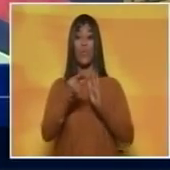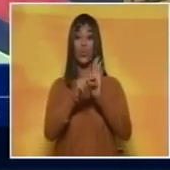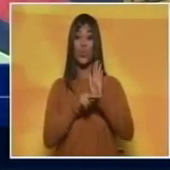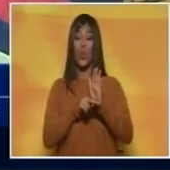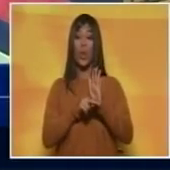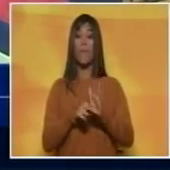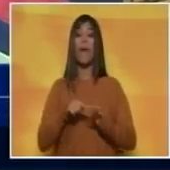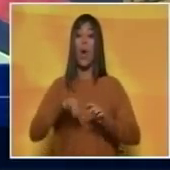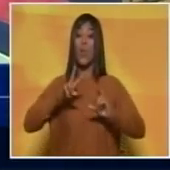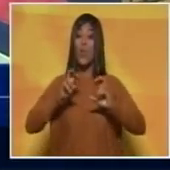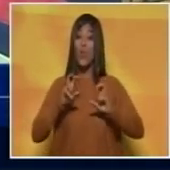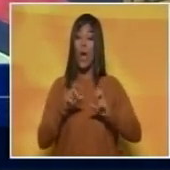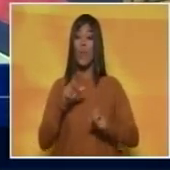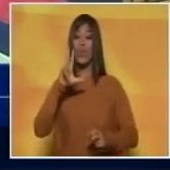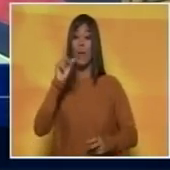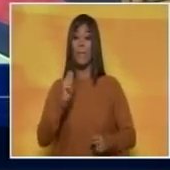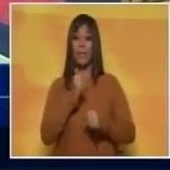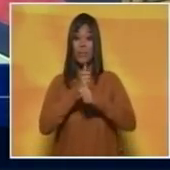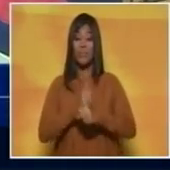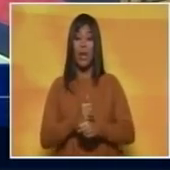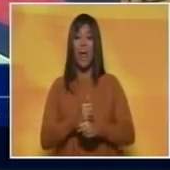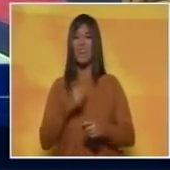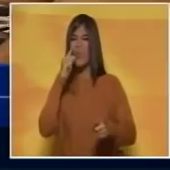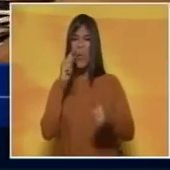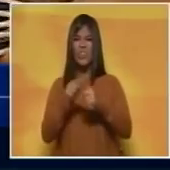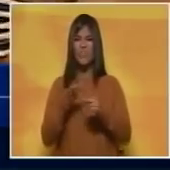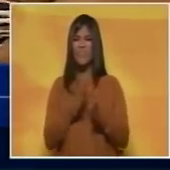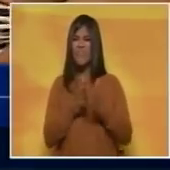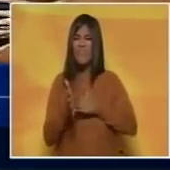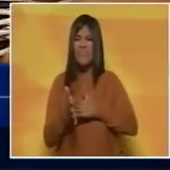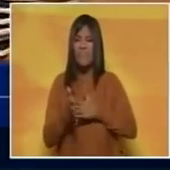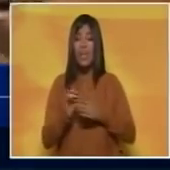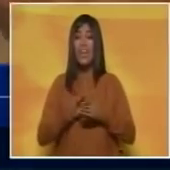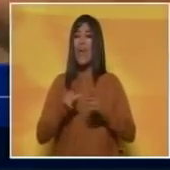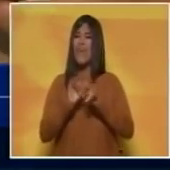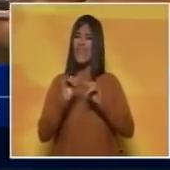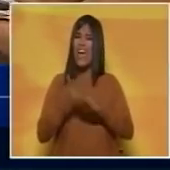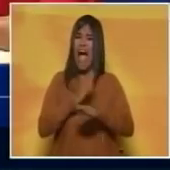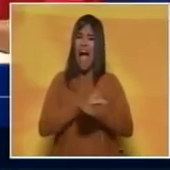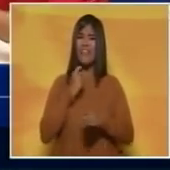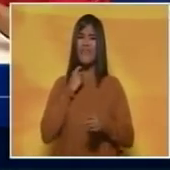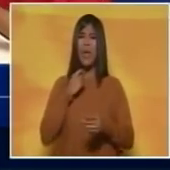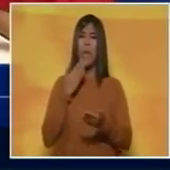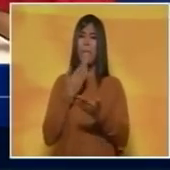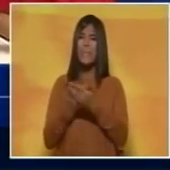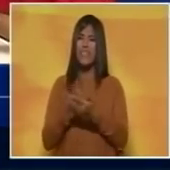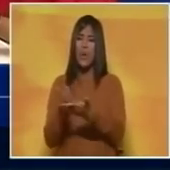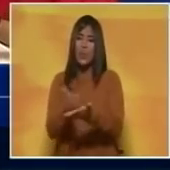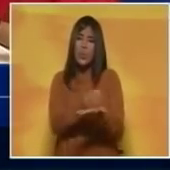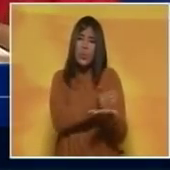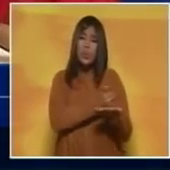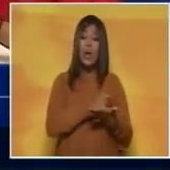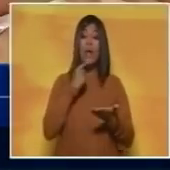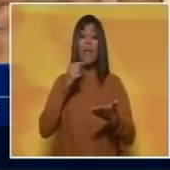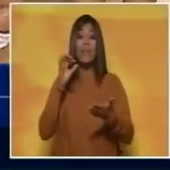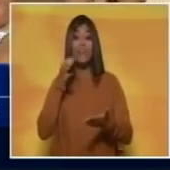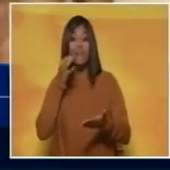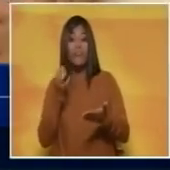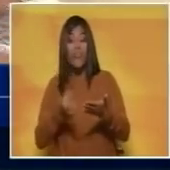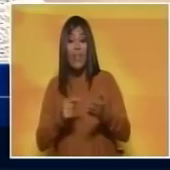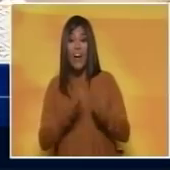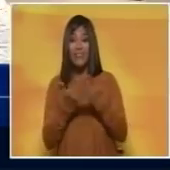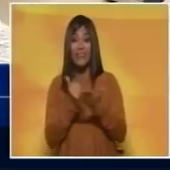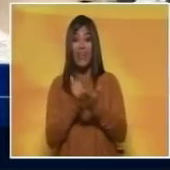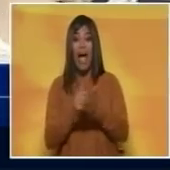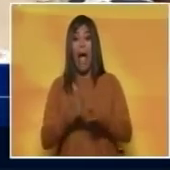mecanismo, que se implementará durante 3 meses, tiene como objetivo depurar las solicitudes de pasaportes y validar información de los usuarios que tramitaron